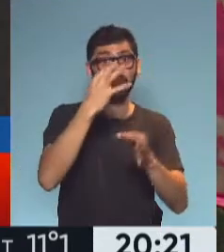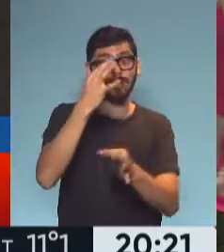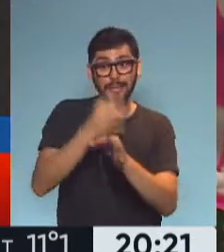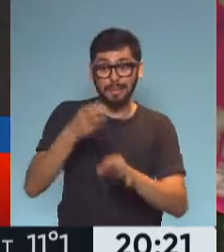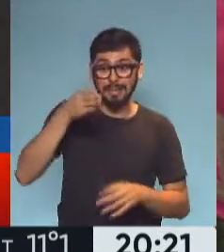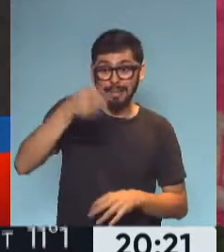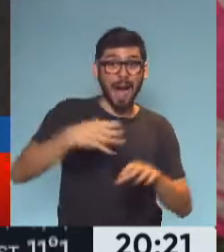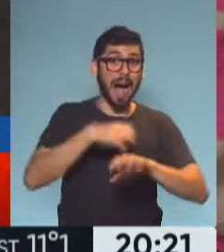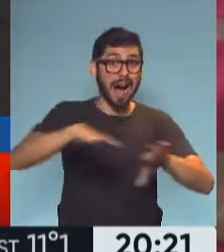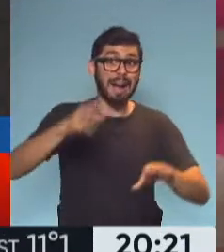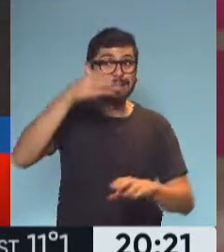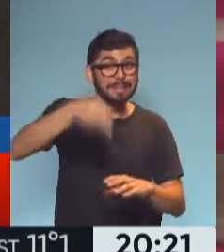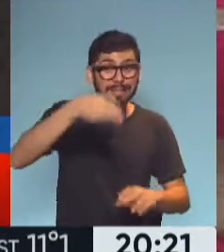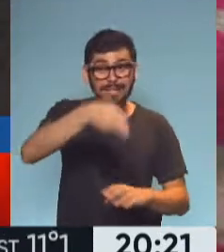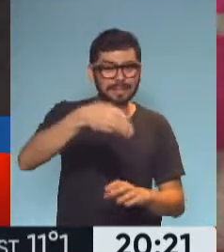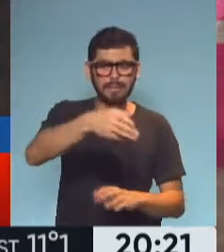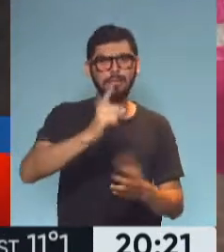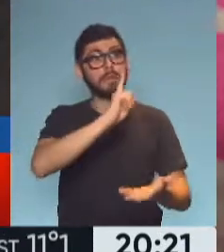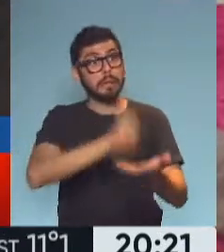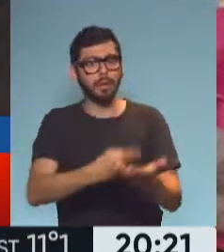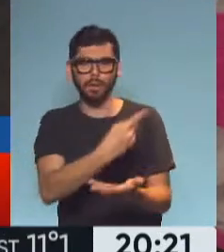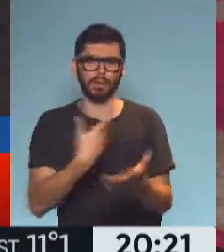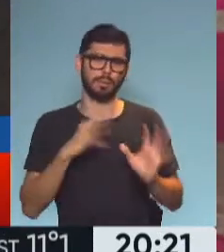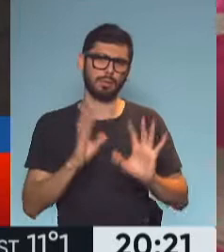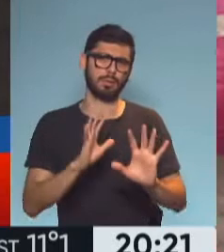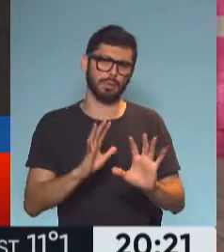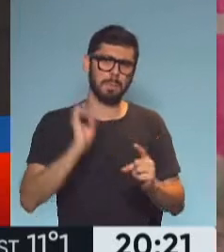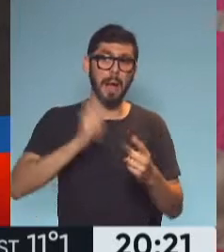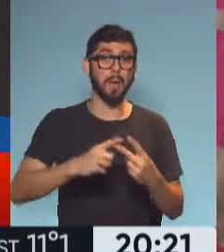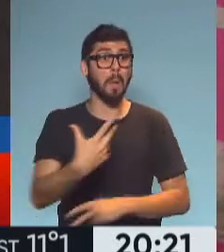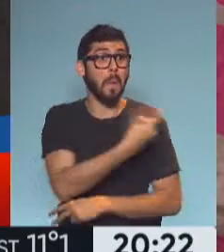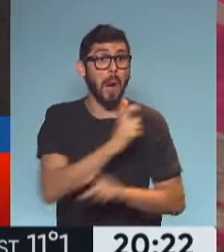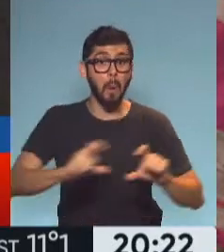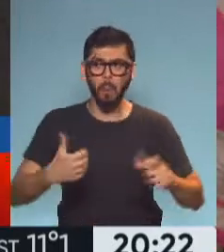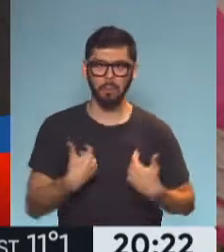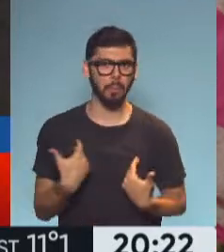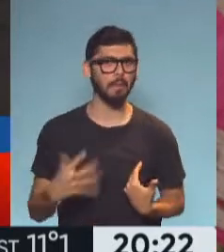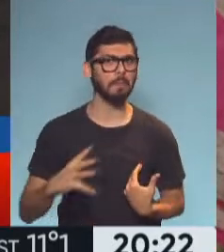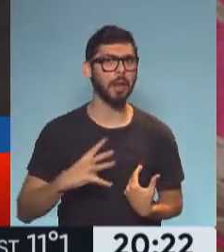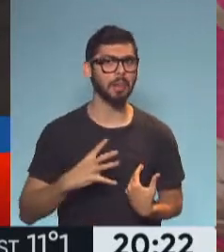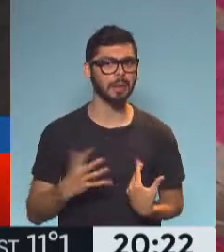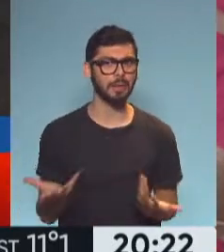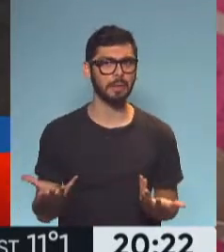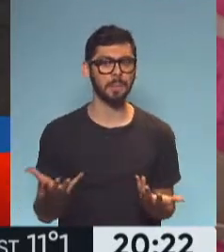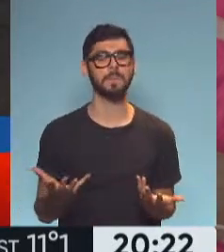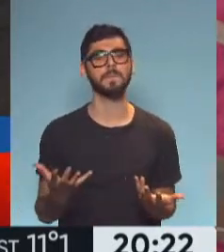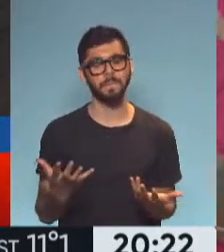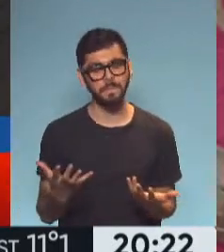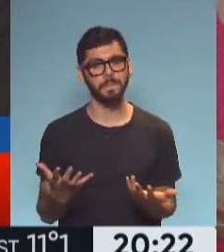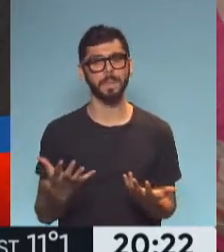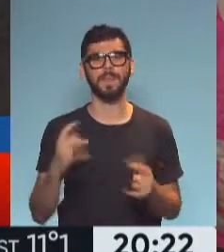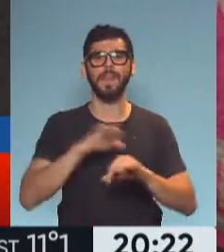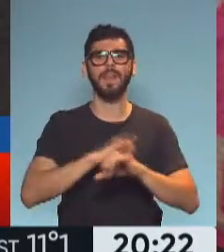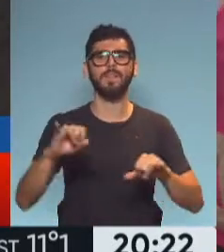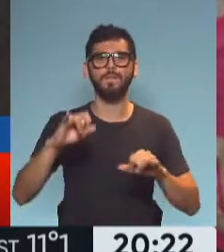de los estudiantes en las escuelas y las faltas de vacunas que sufren los docentes. Un